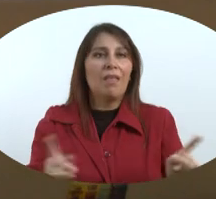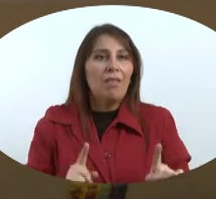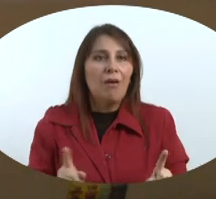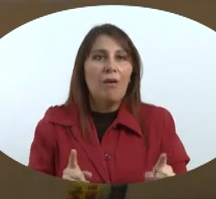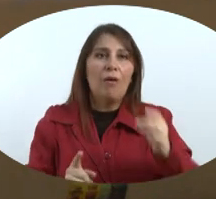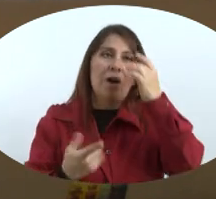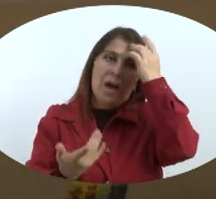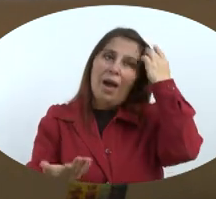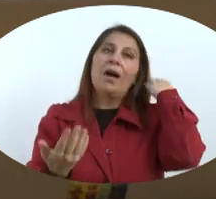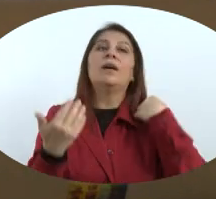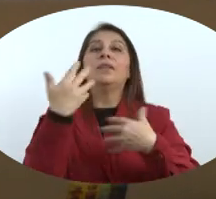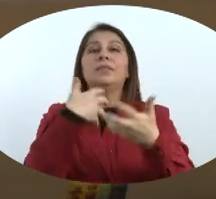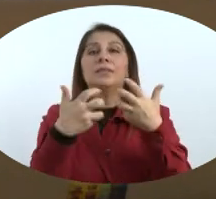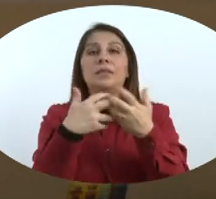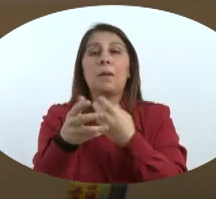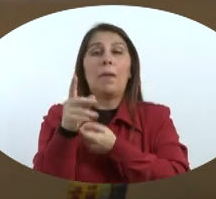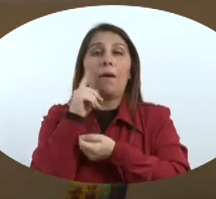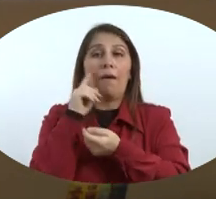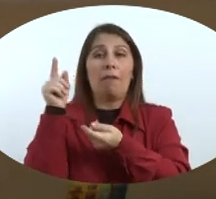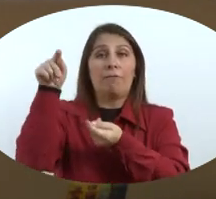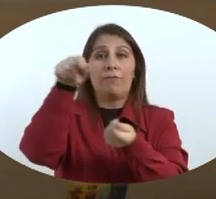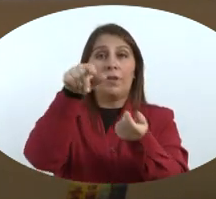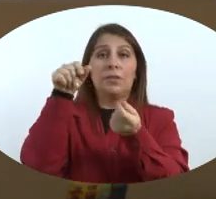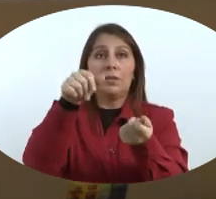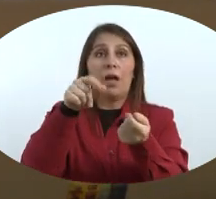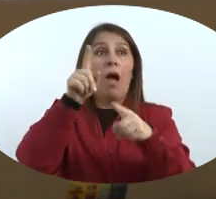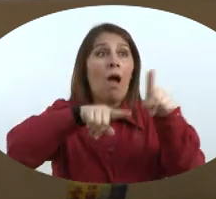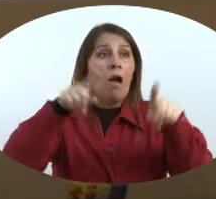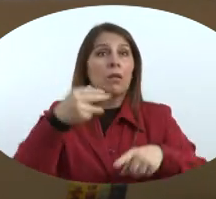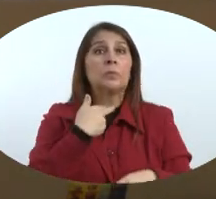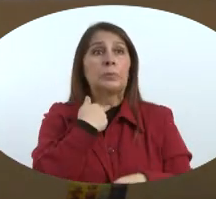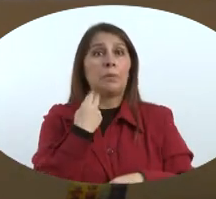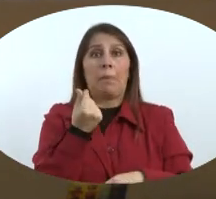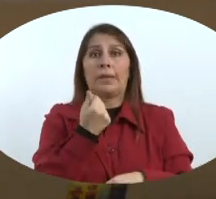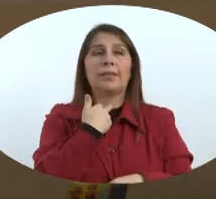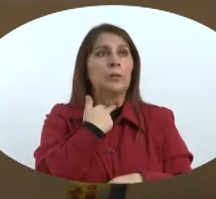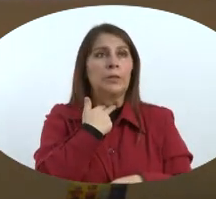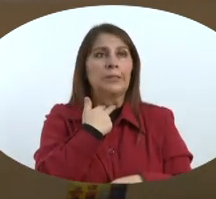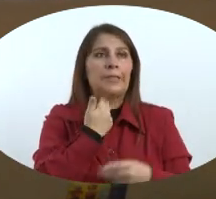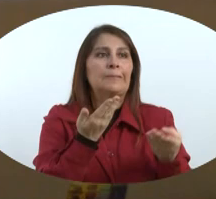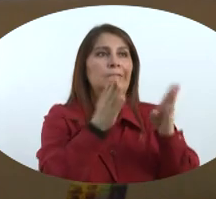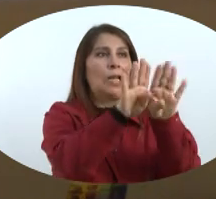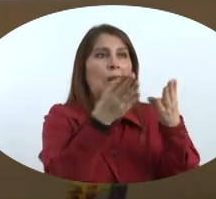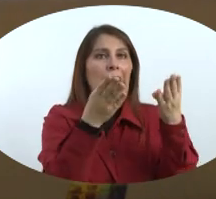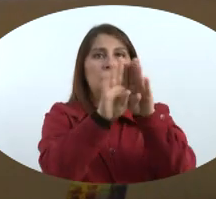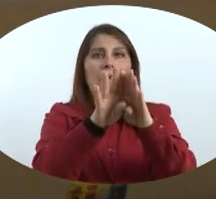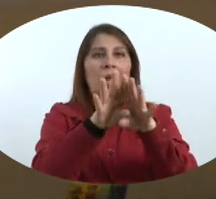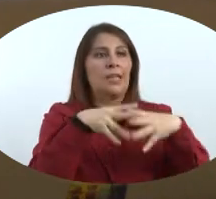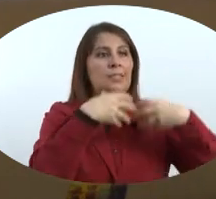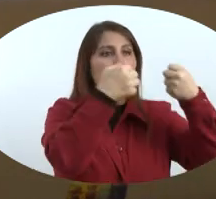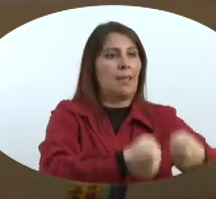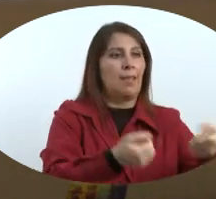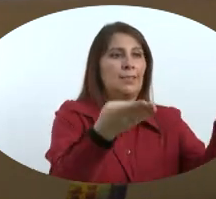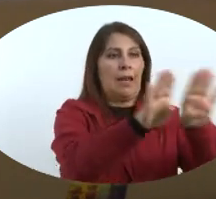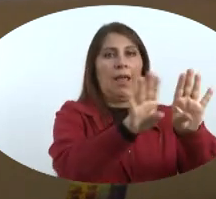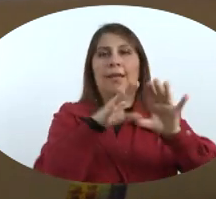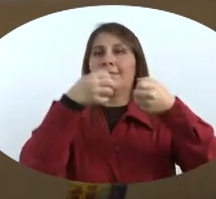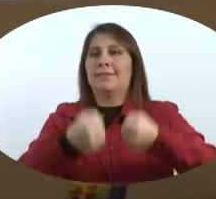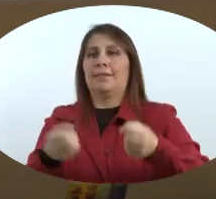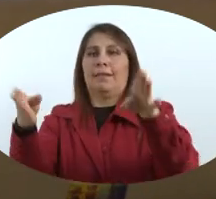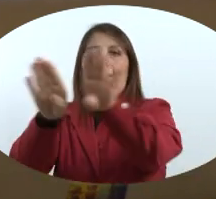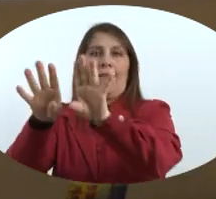tema financiero nos ha llevado a tener que cerrar las diferentes sedes a nivel nacional de la universidad y pues que eso tiene que ver que